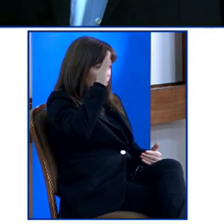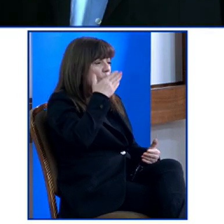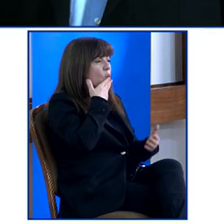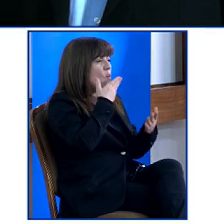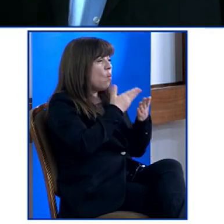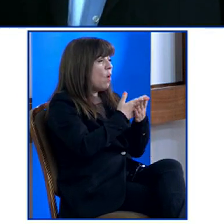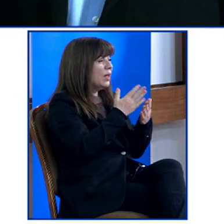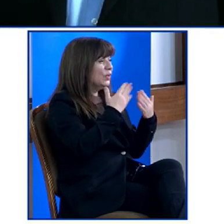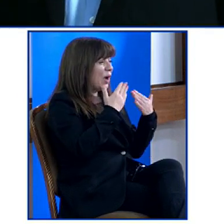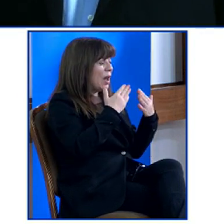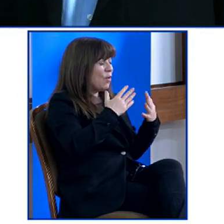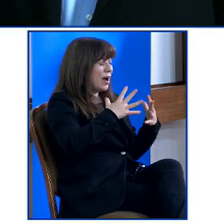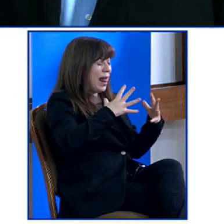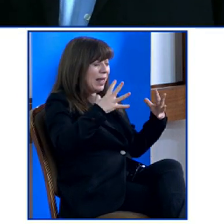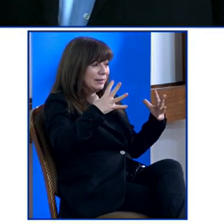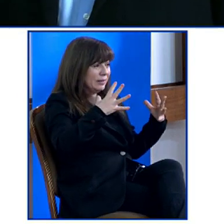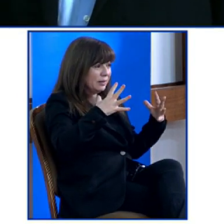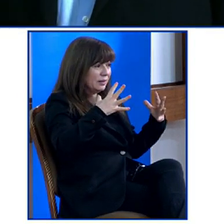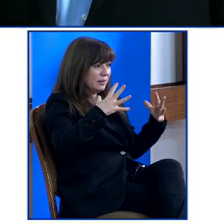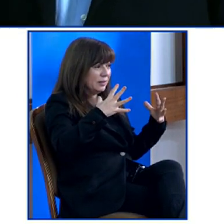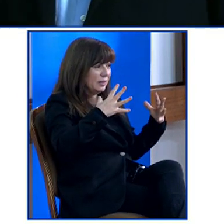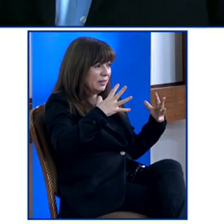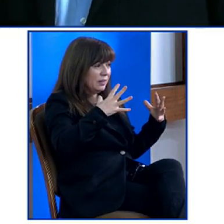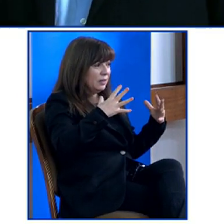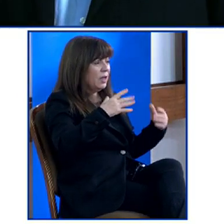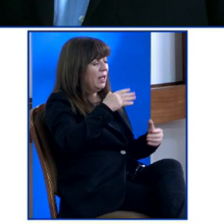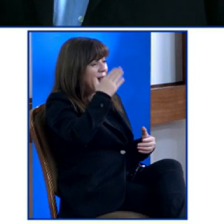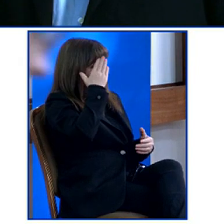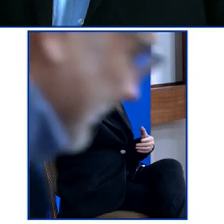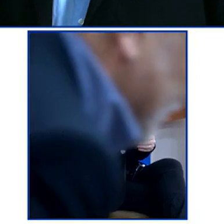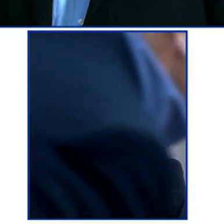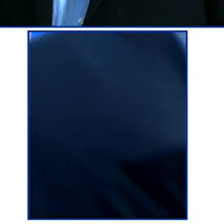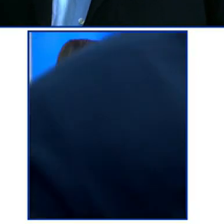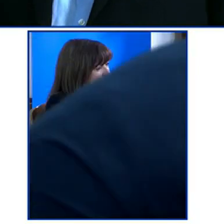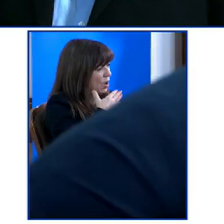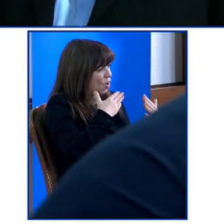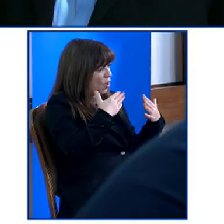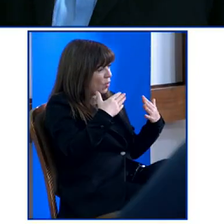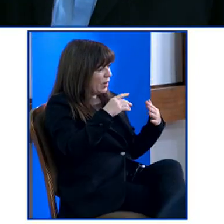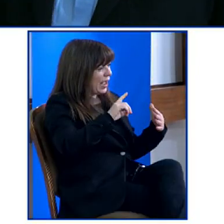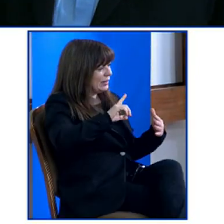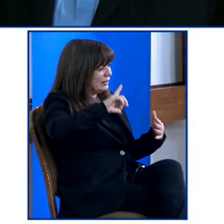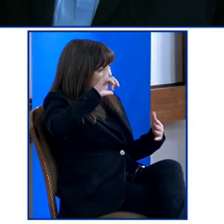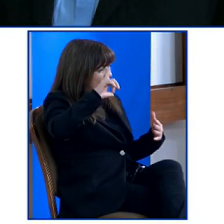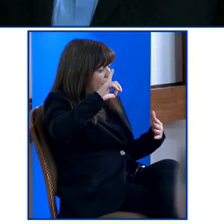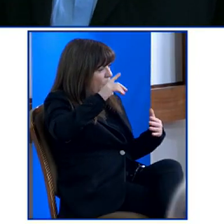del verano que no en los días de calor extremo en los meses siguientes.